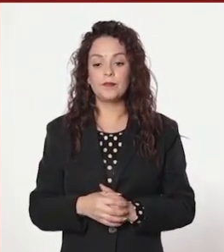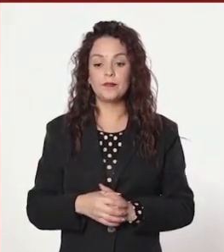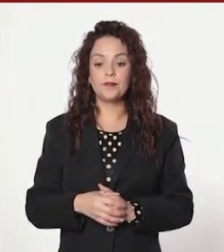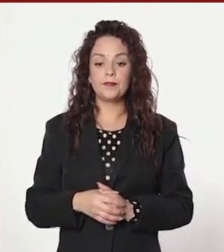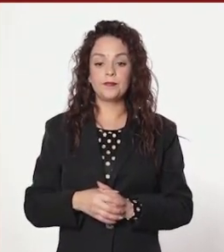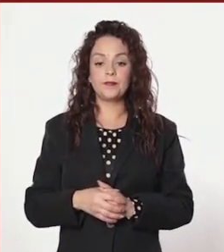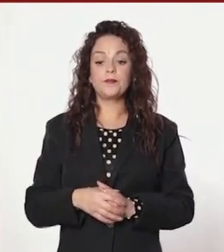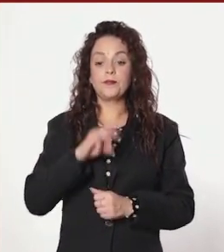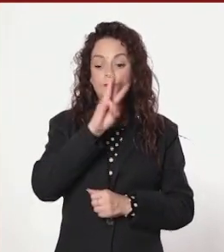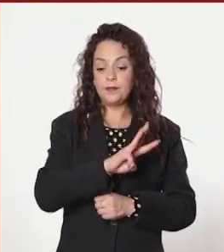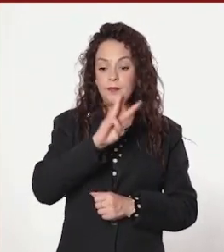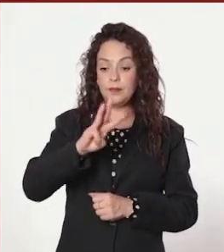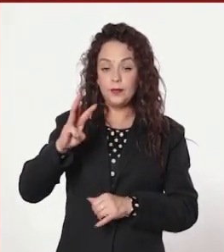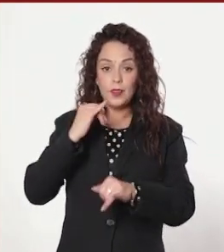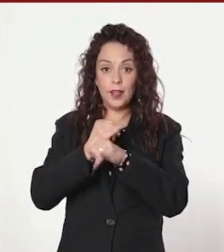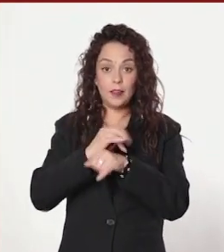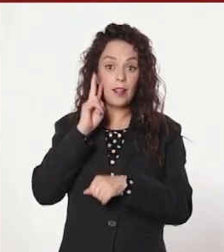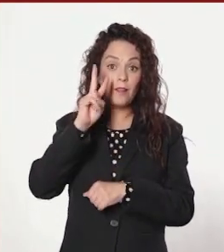en mi página de internet